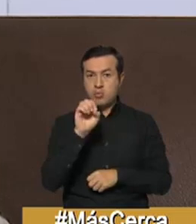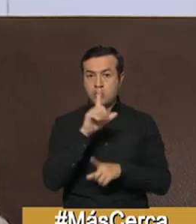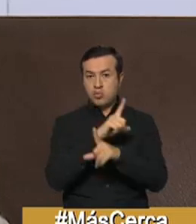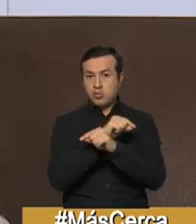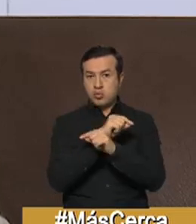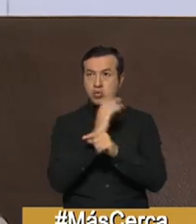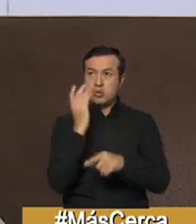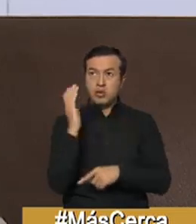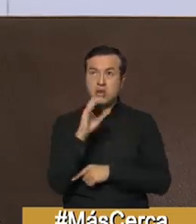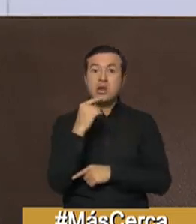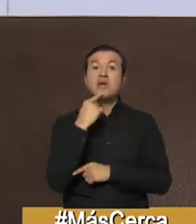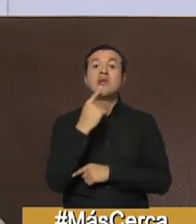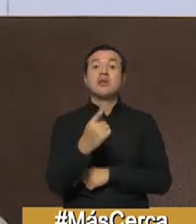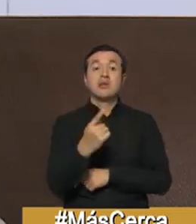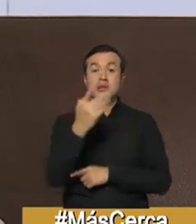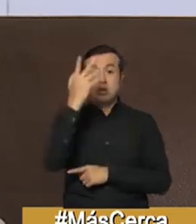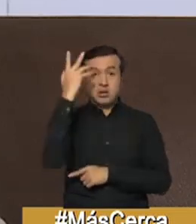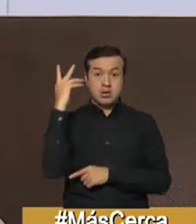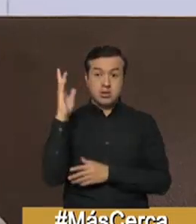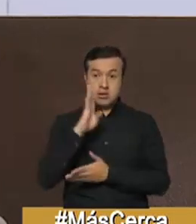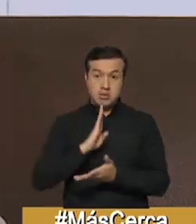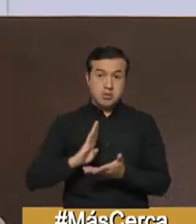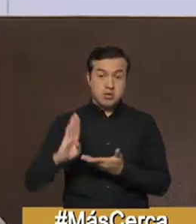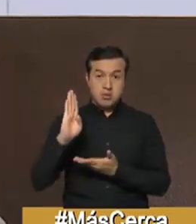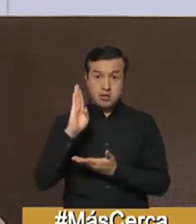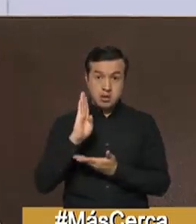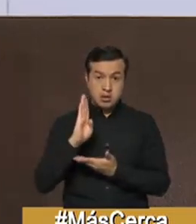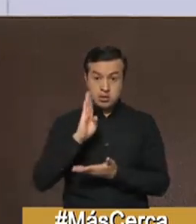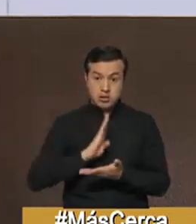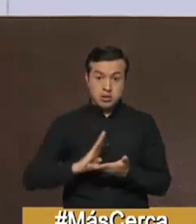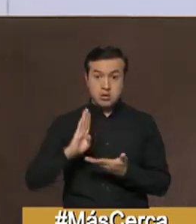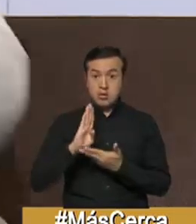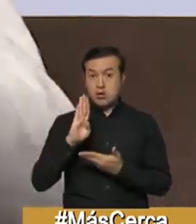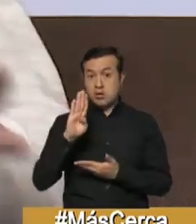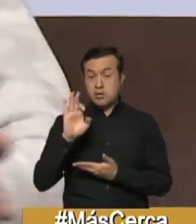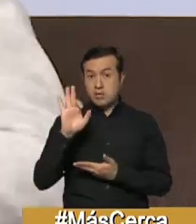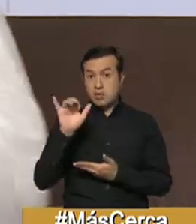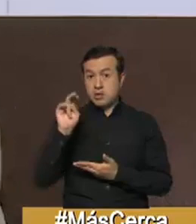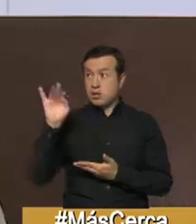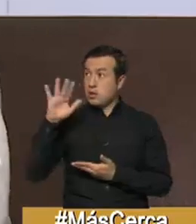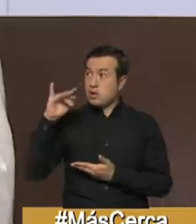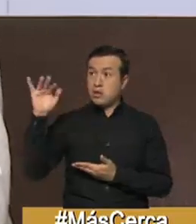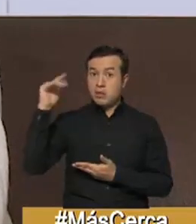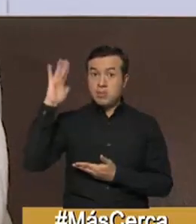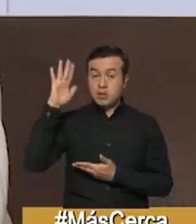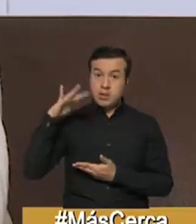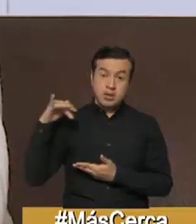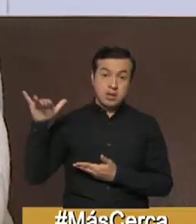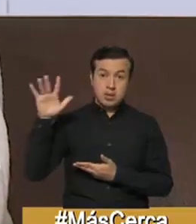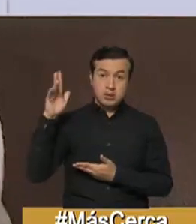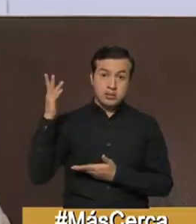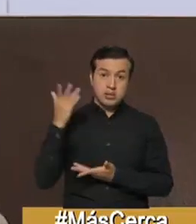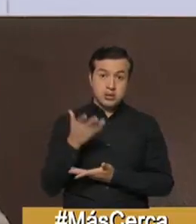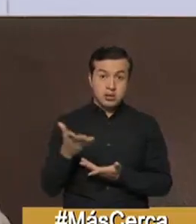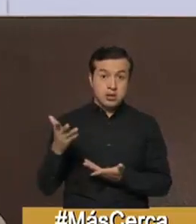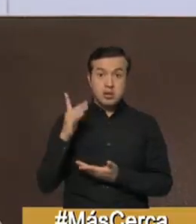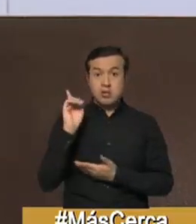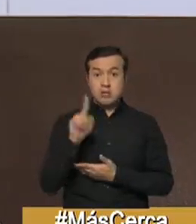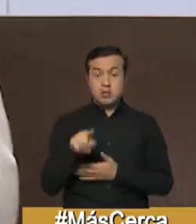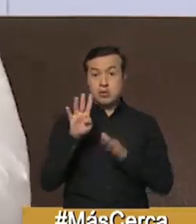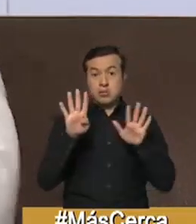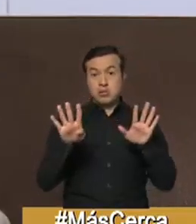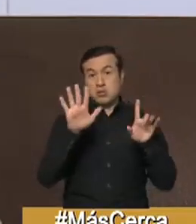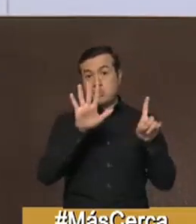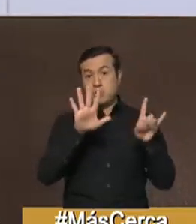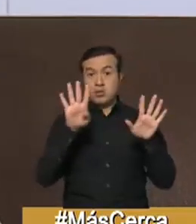que contaba que cuando se inauguró el barrio del Batán, la parte alta, sobre todo la Huanguitagua, por ejemplo, que en